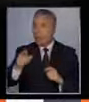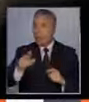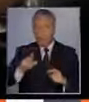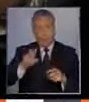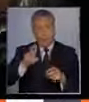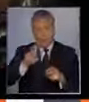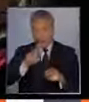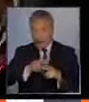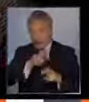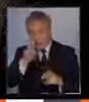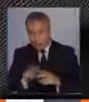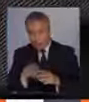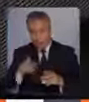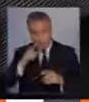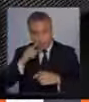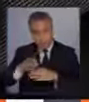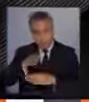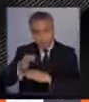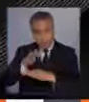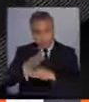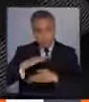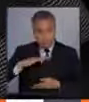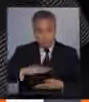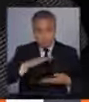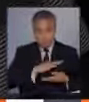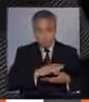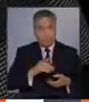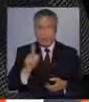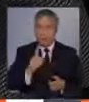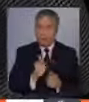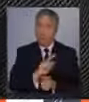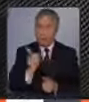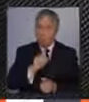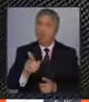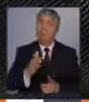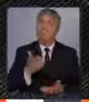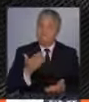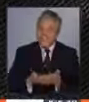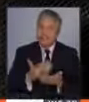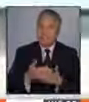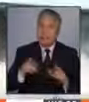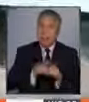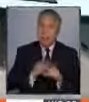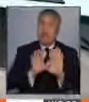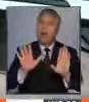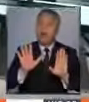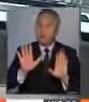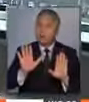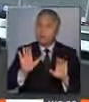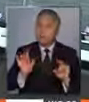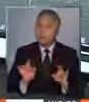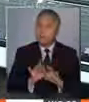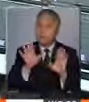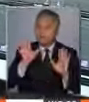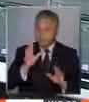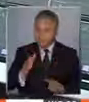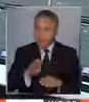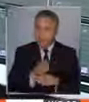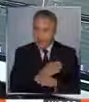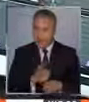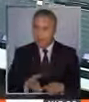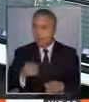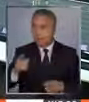chequeos médicos periódicos que las mujeres deben realizarse, pero sí sirve como una señal de alerta. Inmediatamente, en menos de